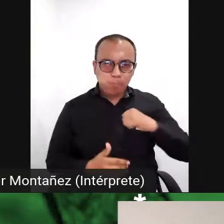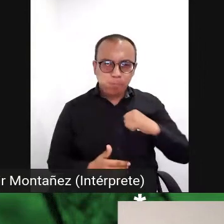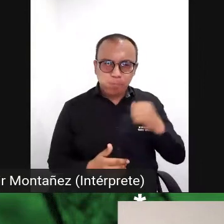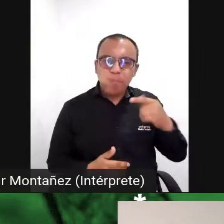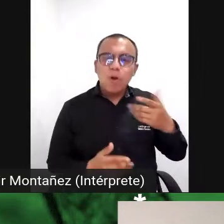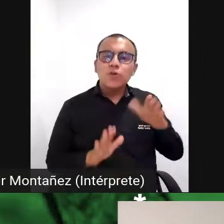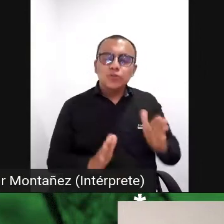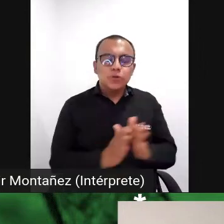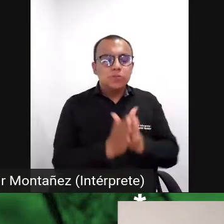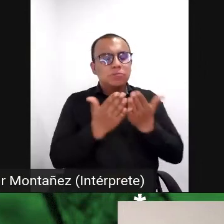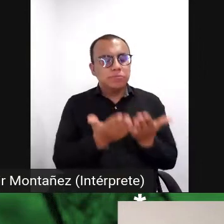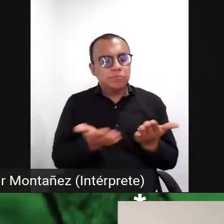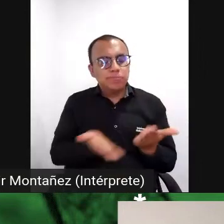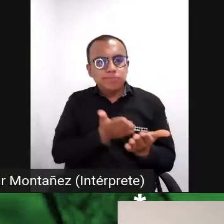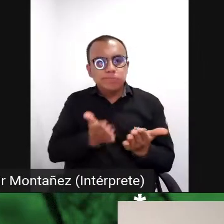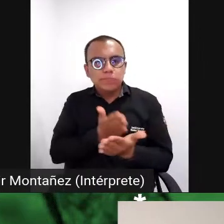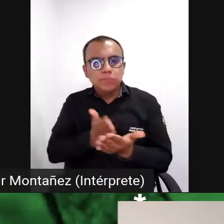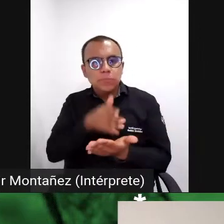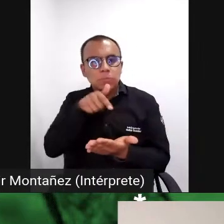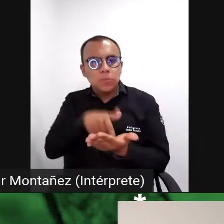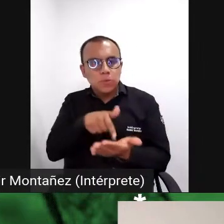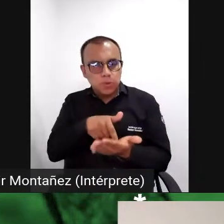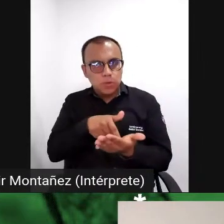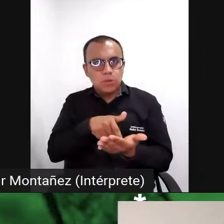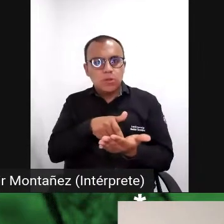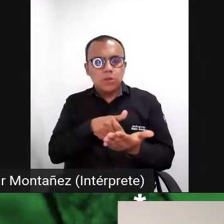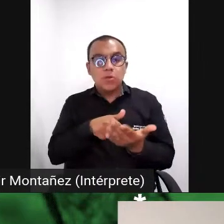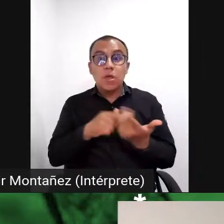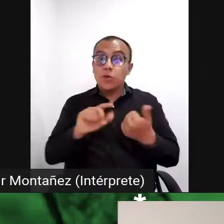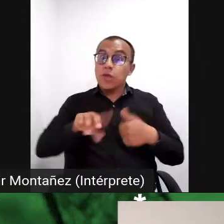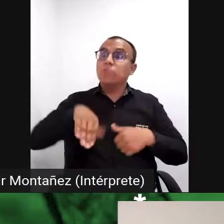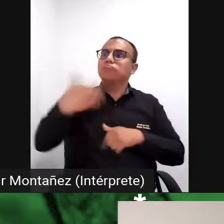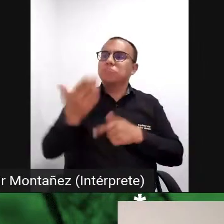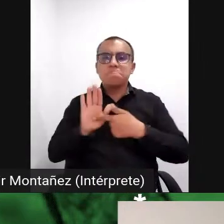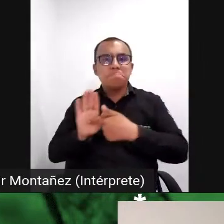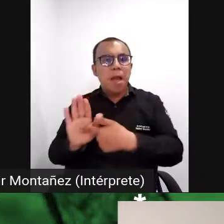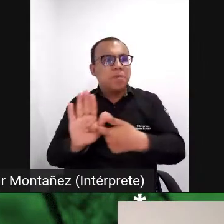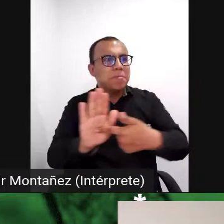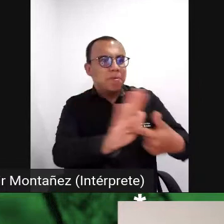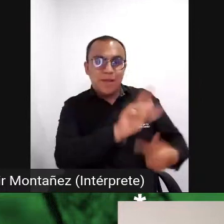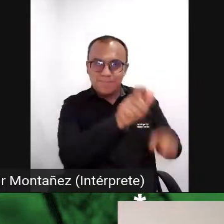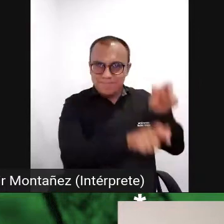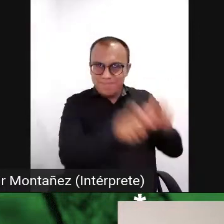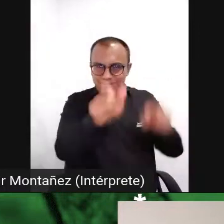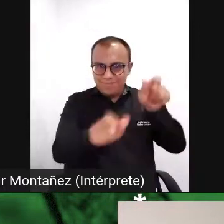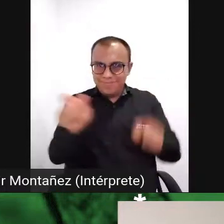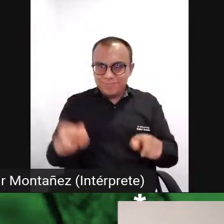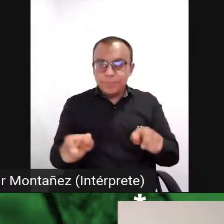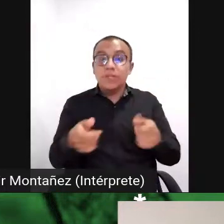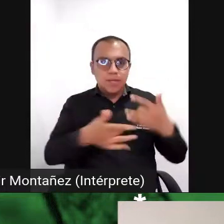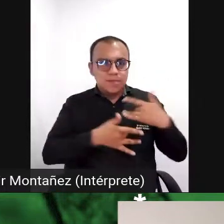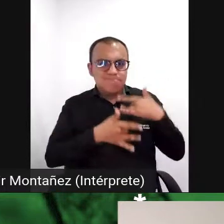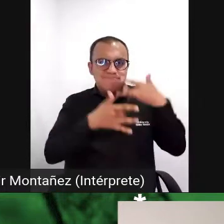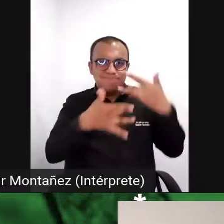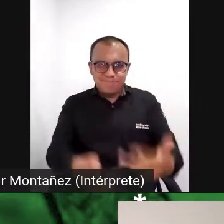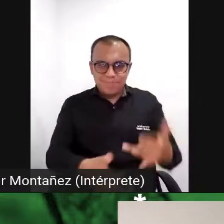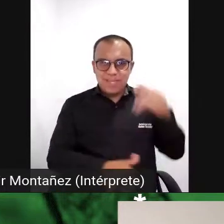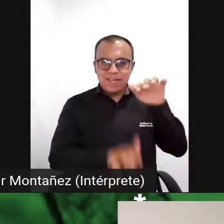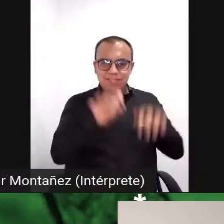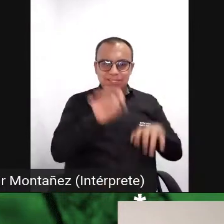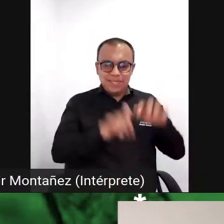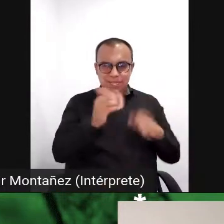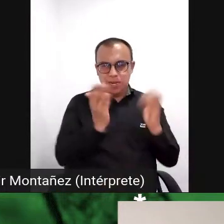campo, y cuando uno lo presenta a las demás personas, nosotros hemos recibido donaciones de la Secretaría de